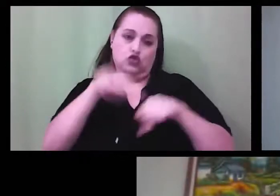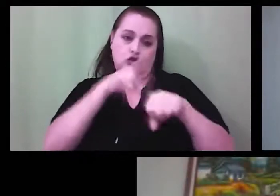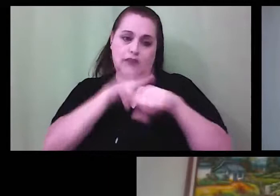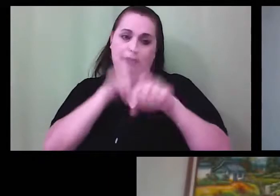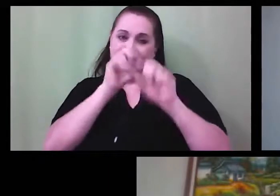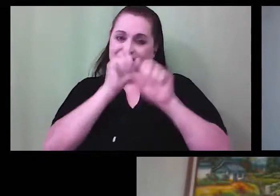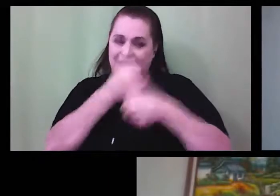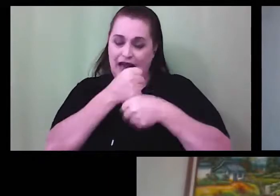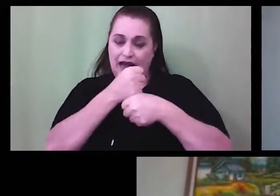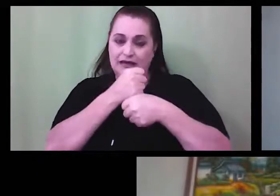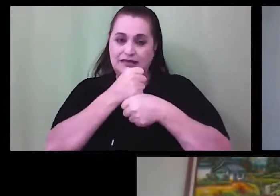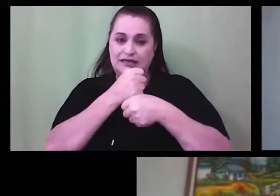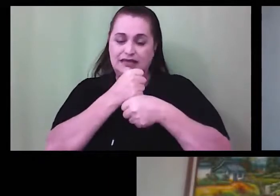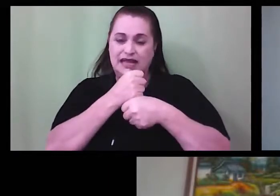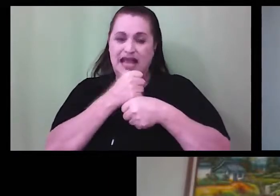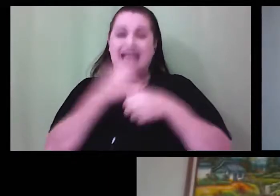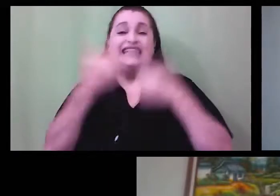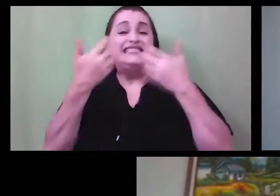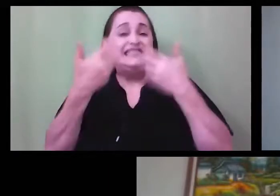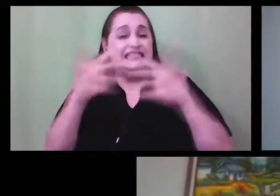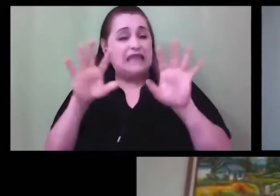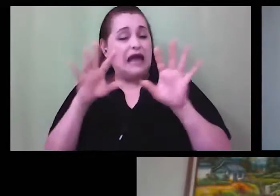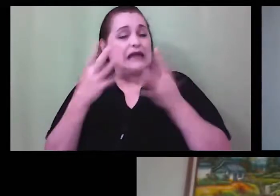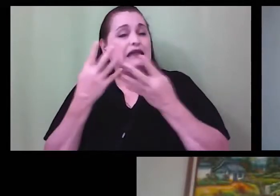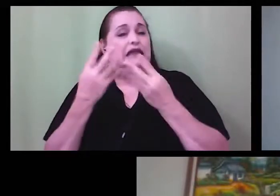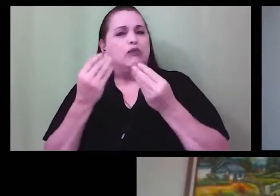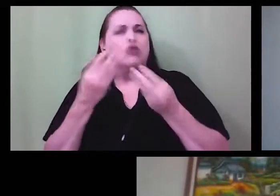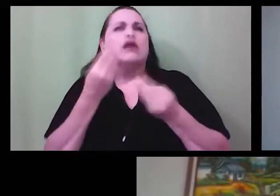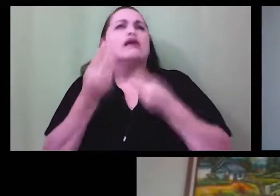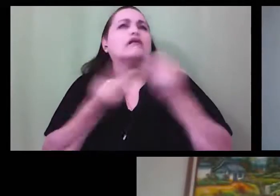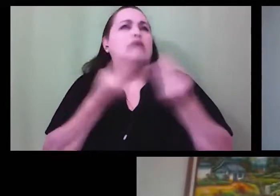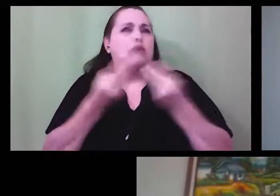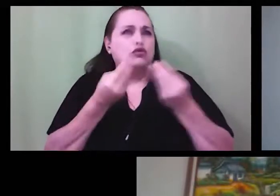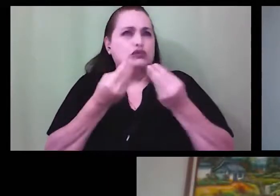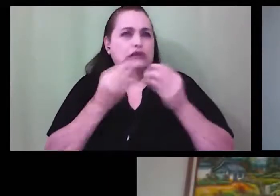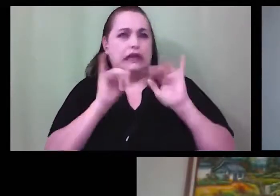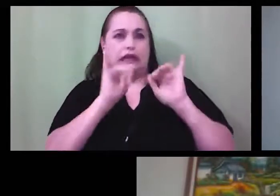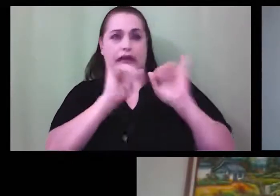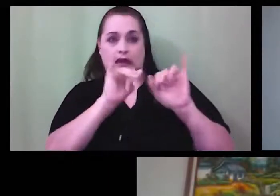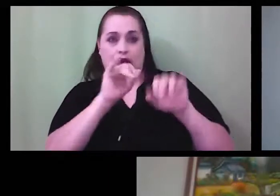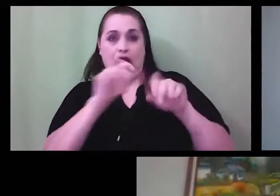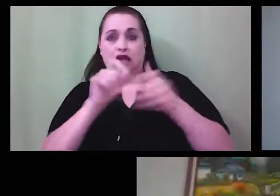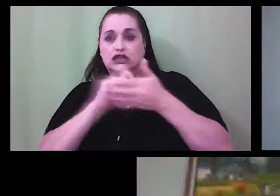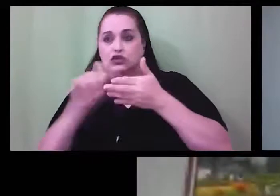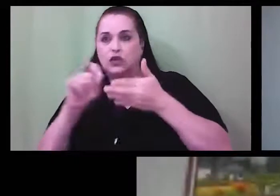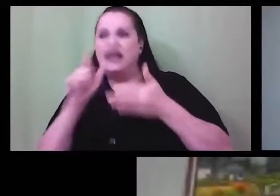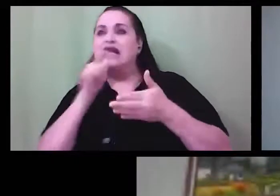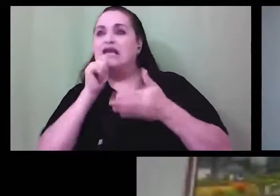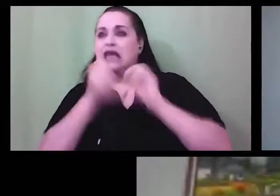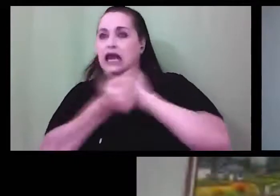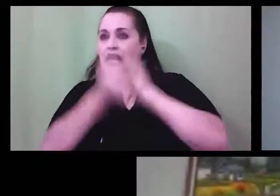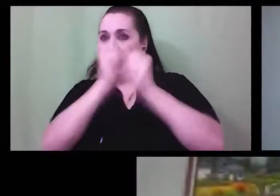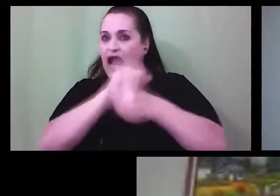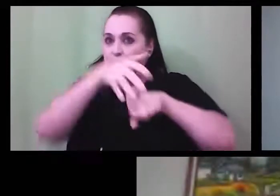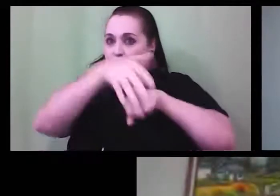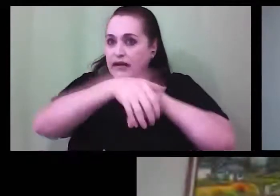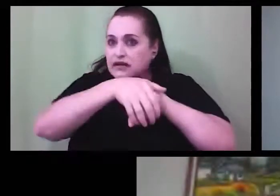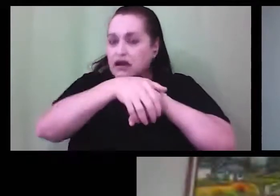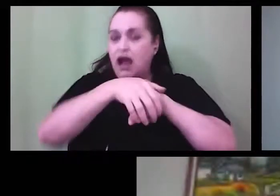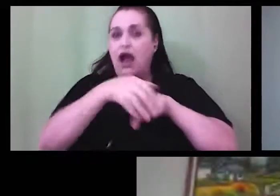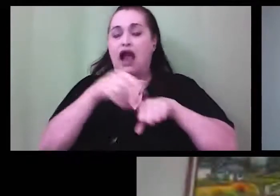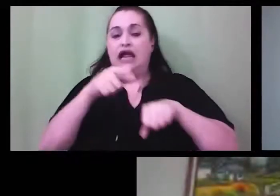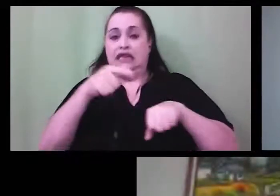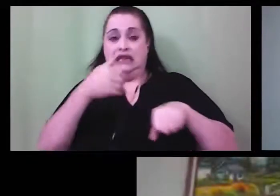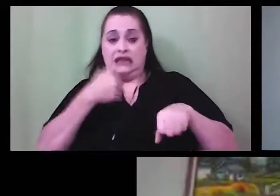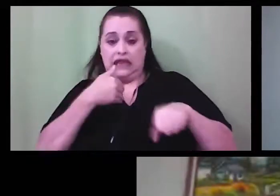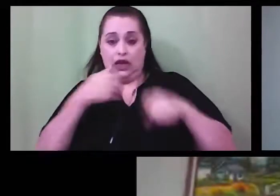Sino que ya había un temor, ¿qué vamos a hacer para dejarlo en la escuela? ¿Quién lo va a cambiar? ¿Tendremos la oportunidad